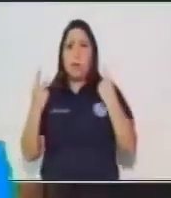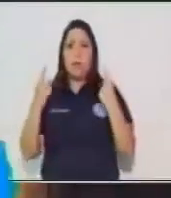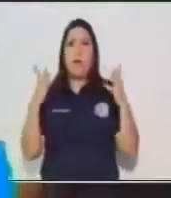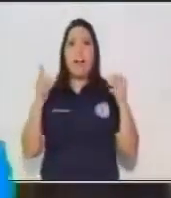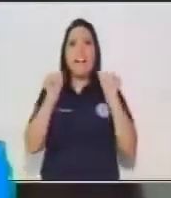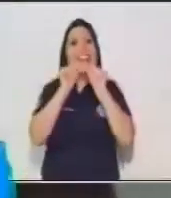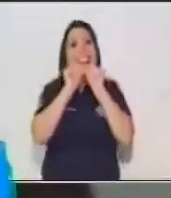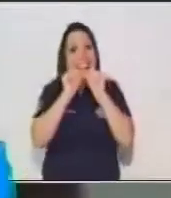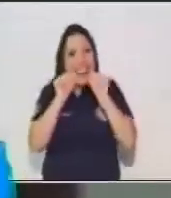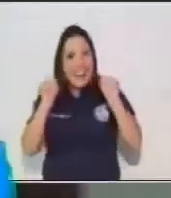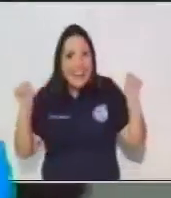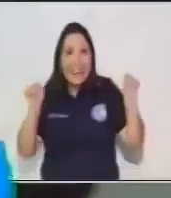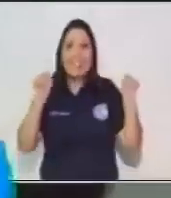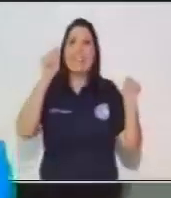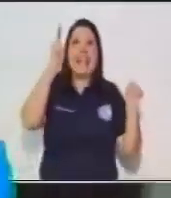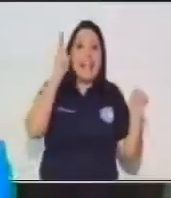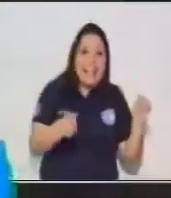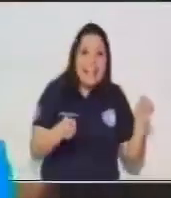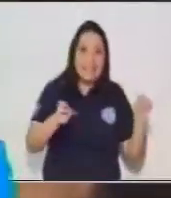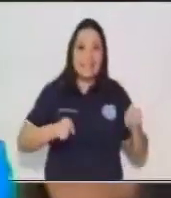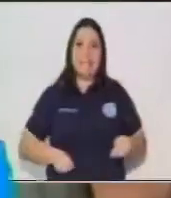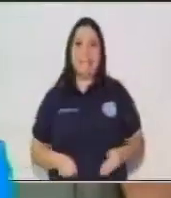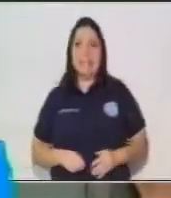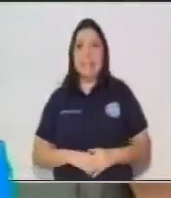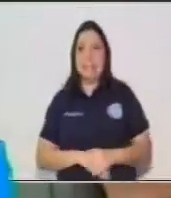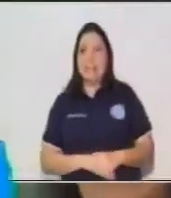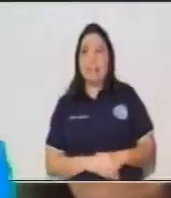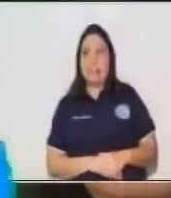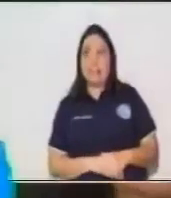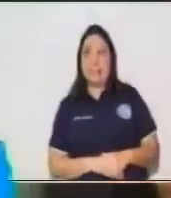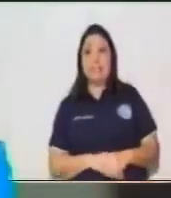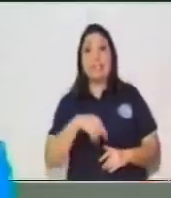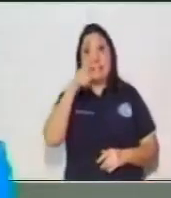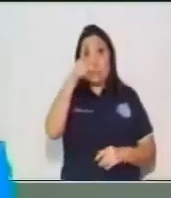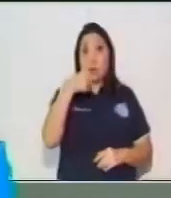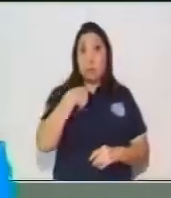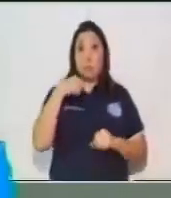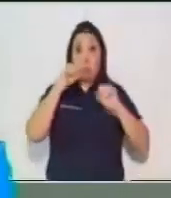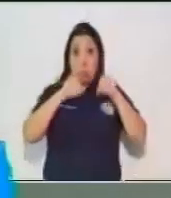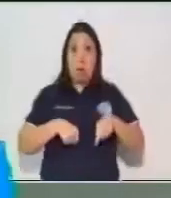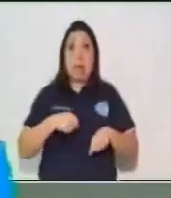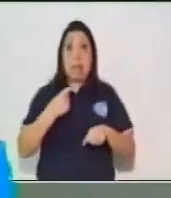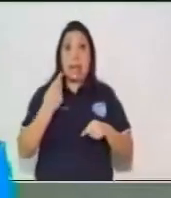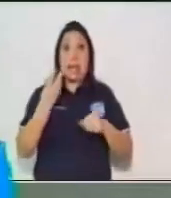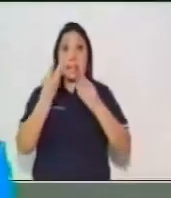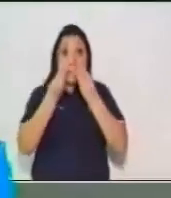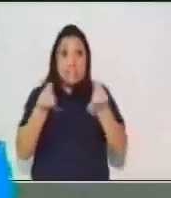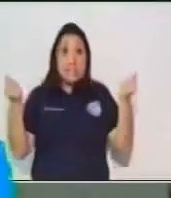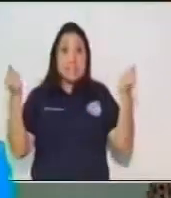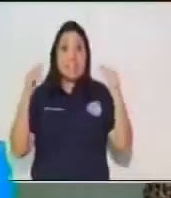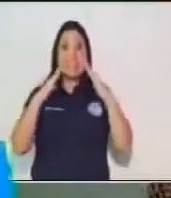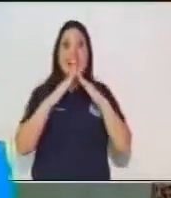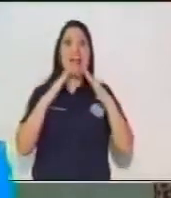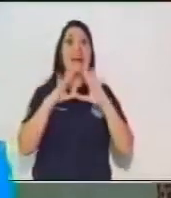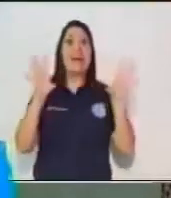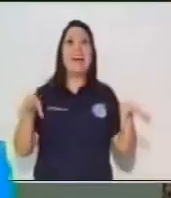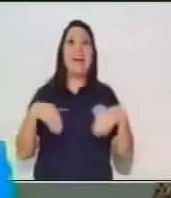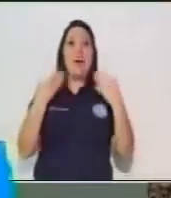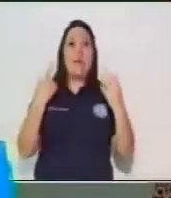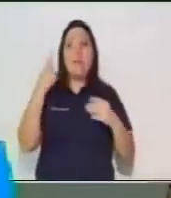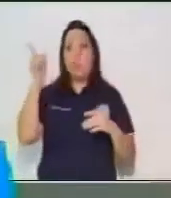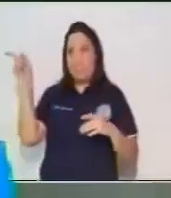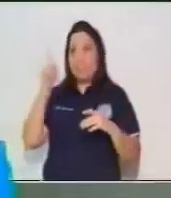es la línea recta. Y para que resuelvas en casa, te dejo